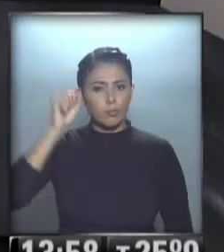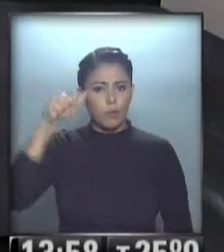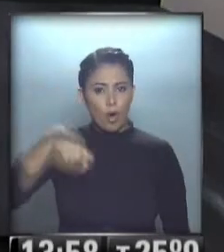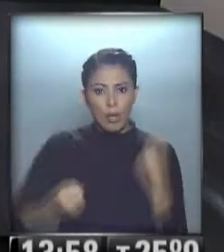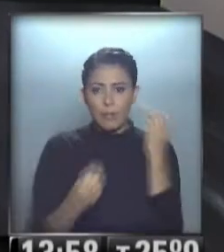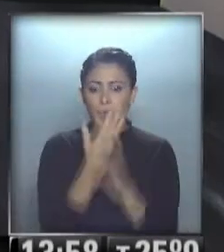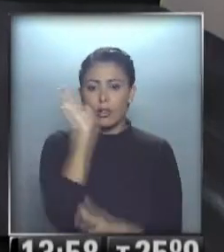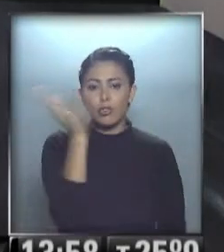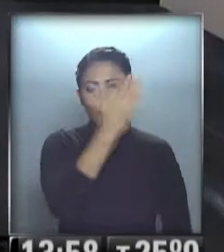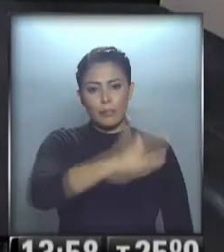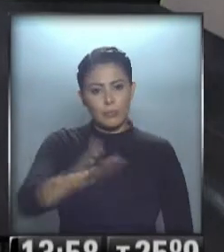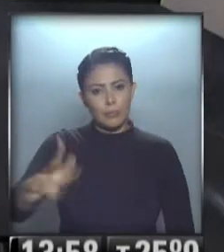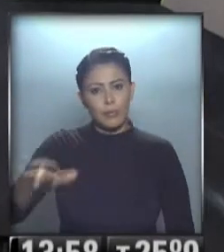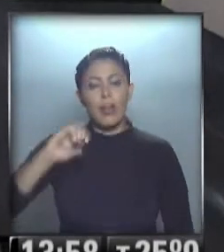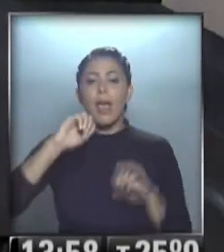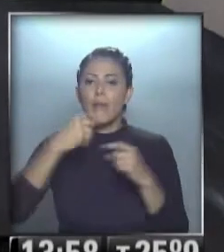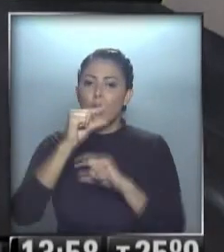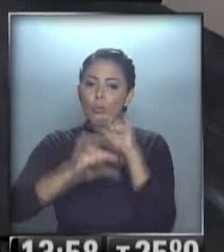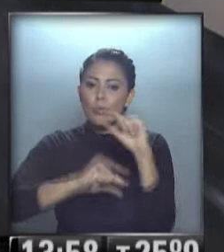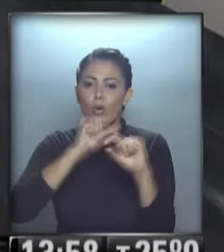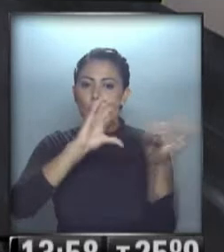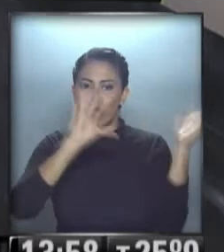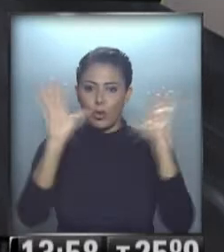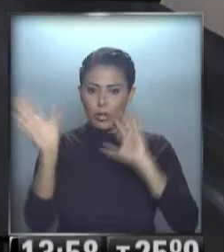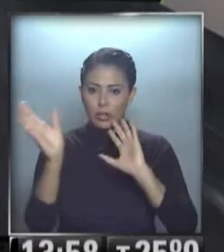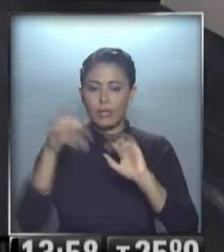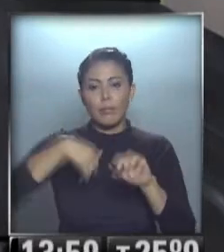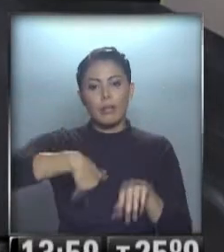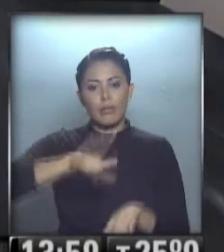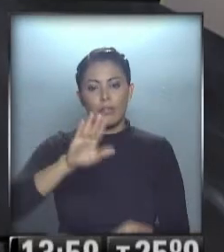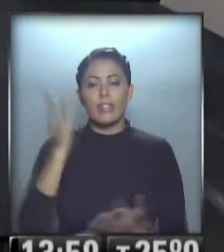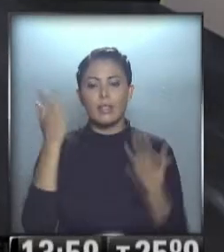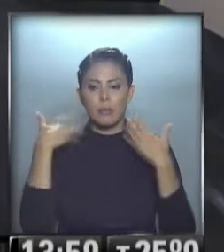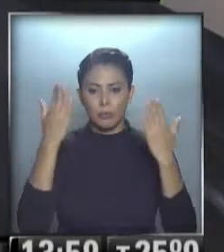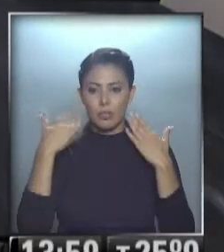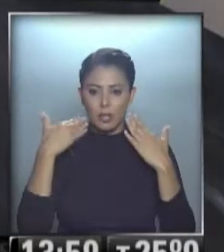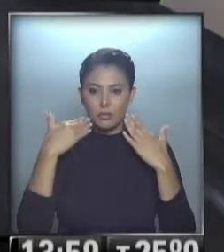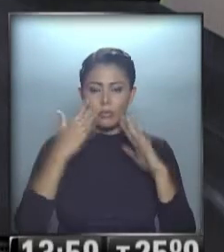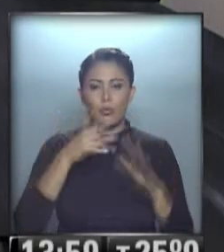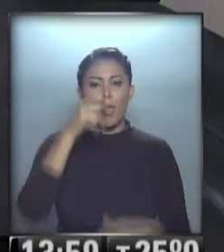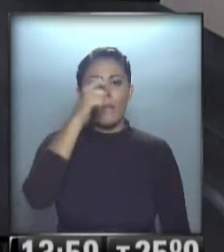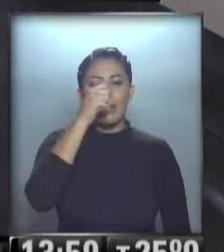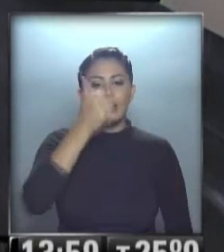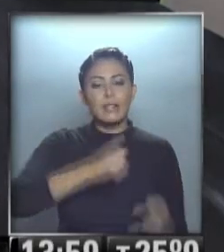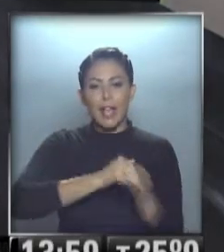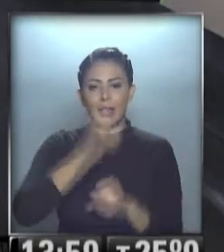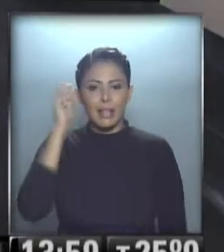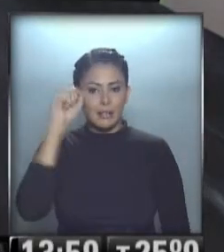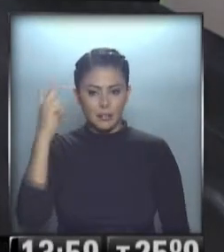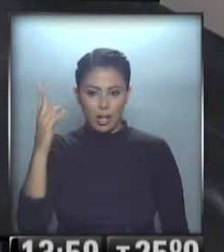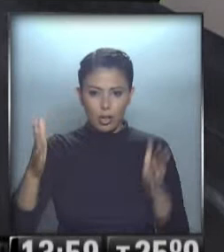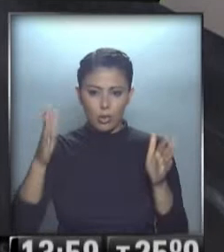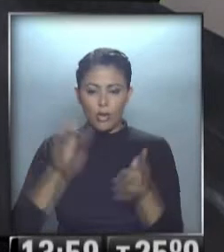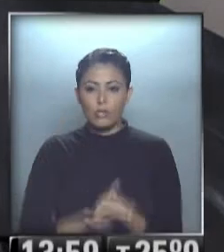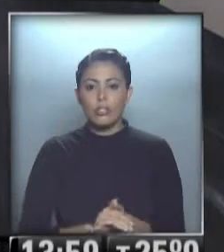mañana en la costa atlántica, mejoran paulatinamente las condiciones en lo que resta del día. Las temperaturas entre 26 y 32 grados en